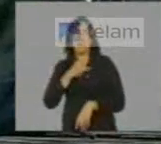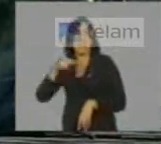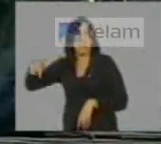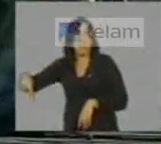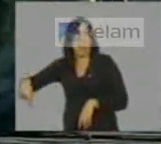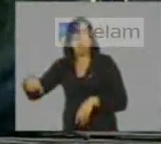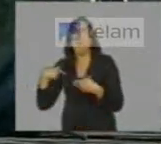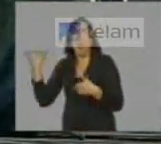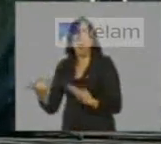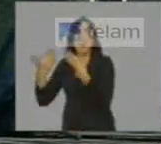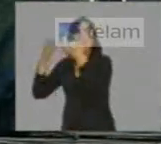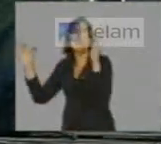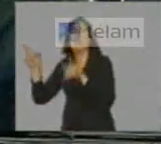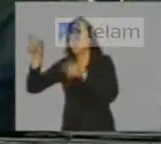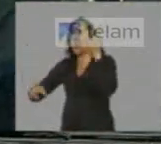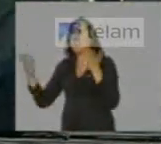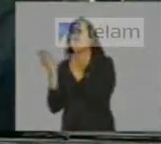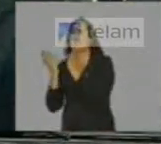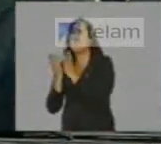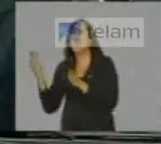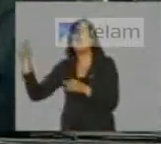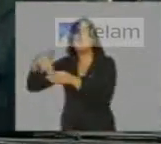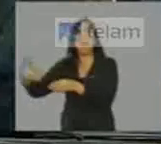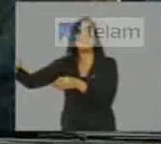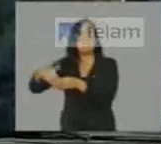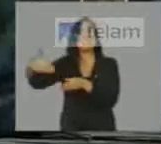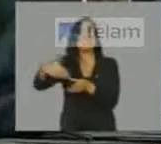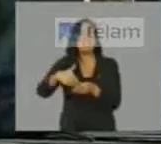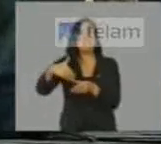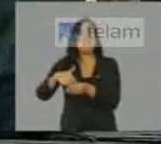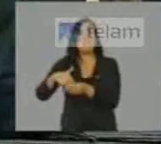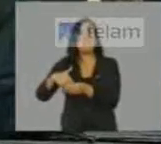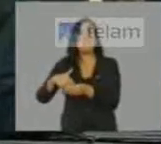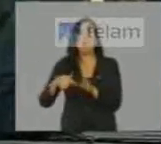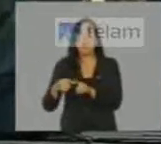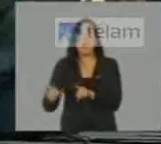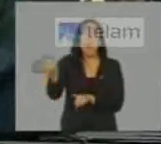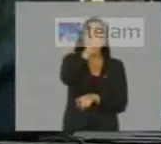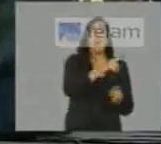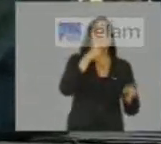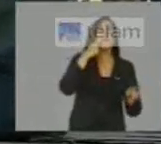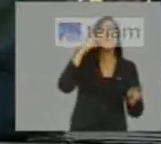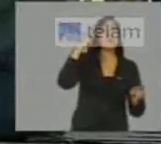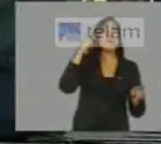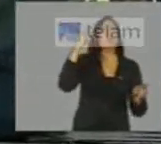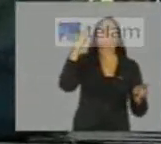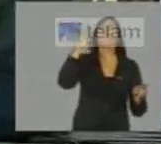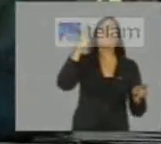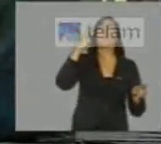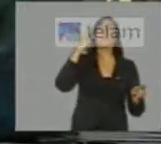con libertad, con participación, y dice, ¿pero esto pasaba en el 18? Sí, esto pasaba